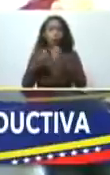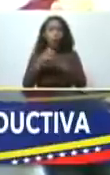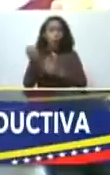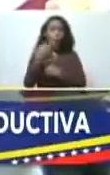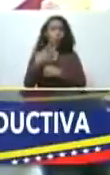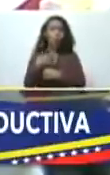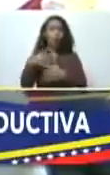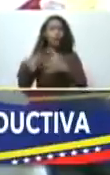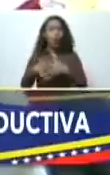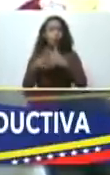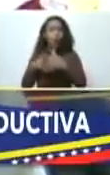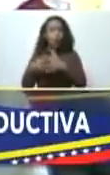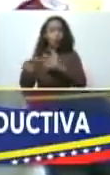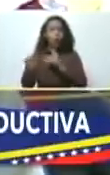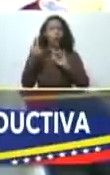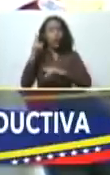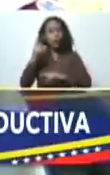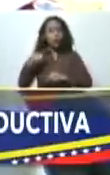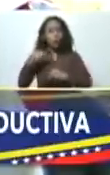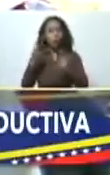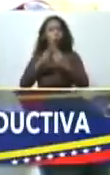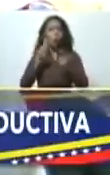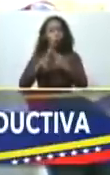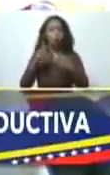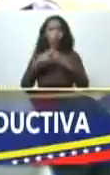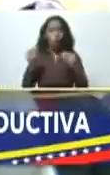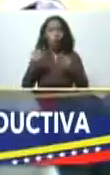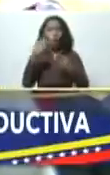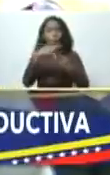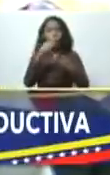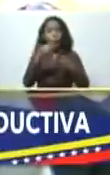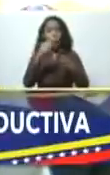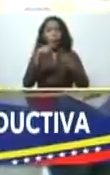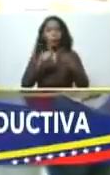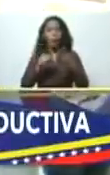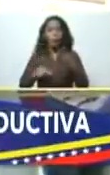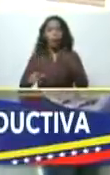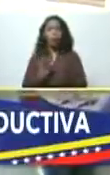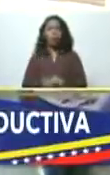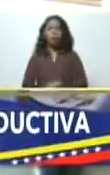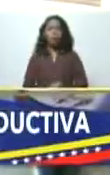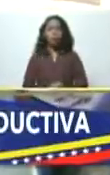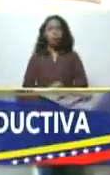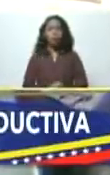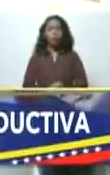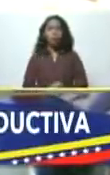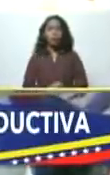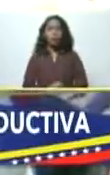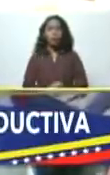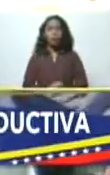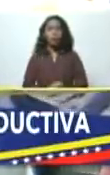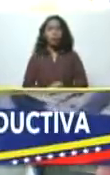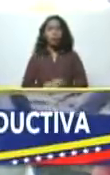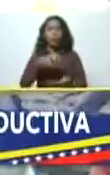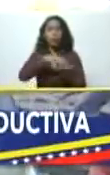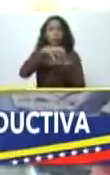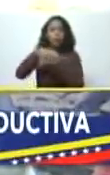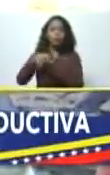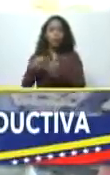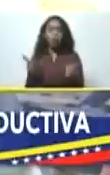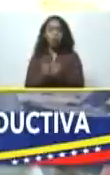conozco bien Nueva York, he manejado Nueva York, Manhattan, el Bronx, Brooklyn, la pequeña